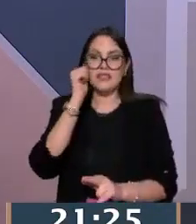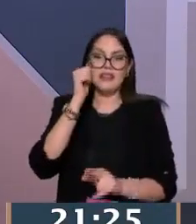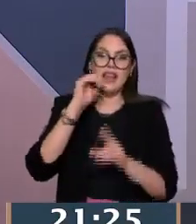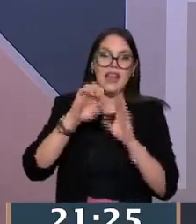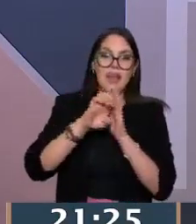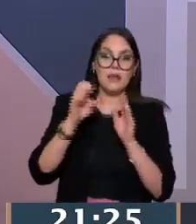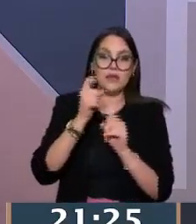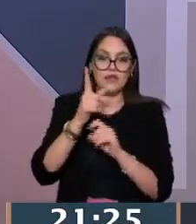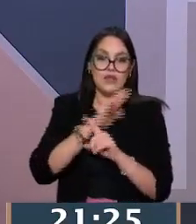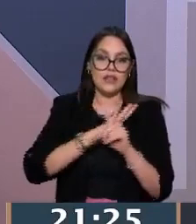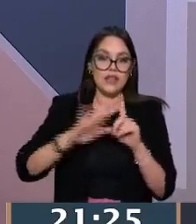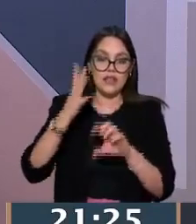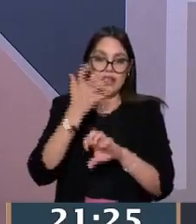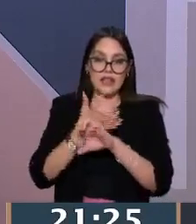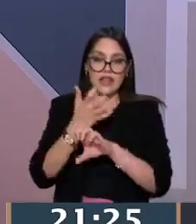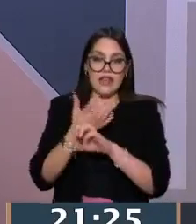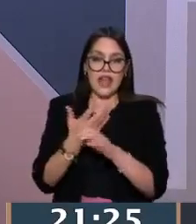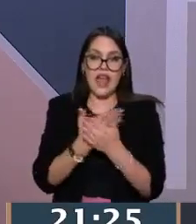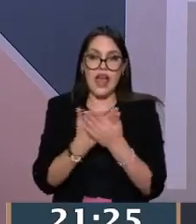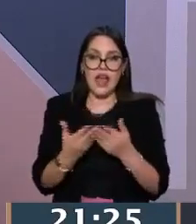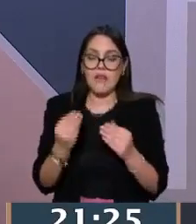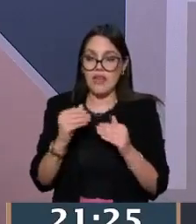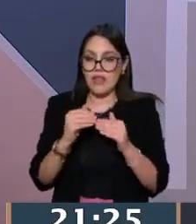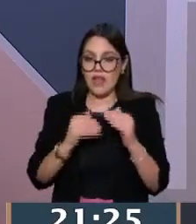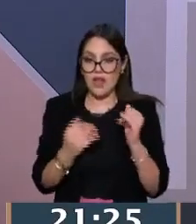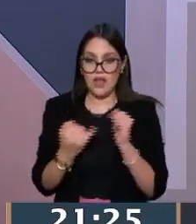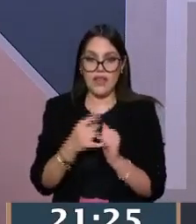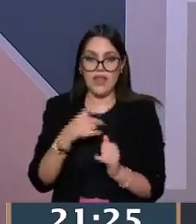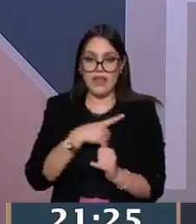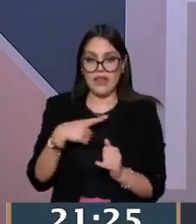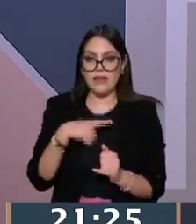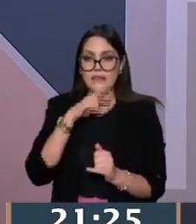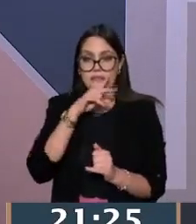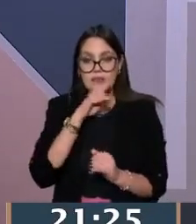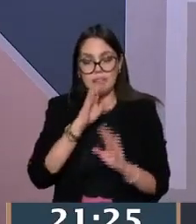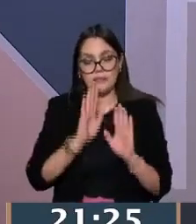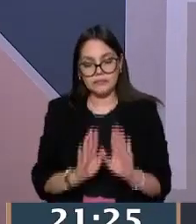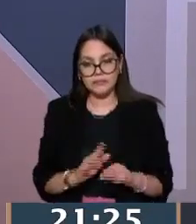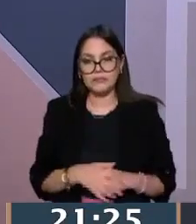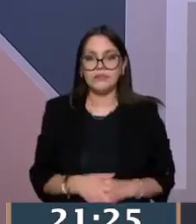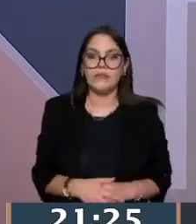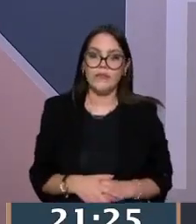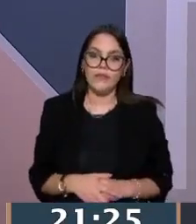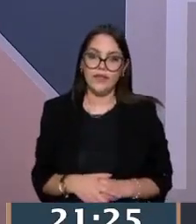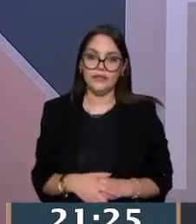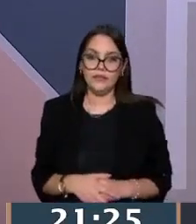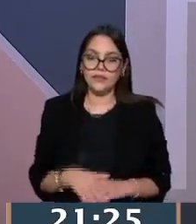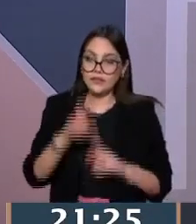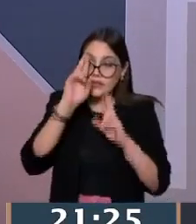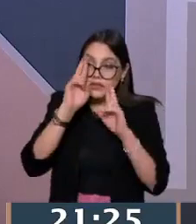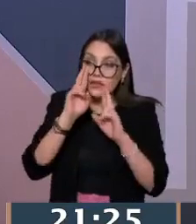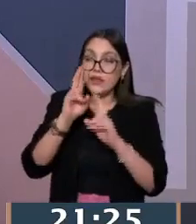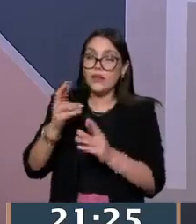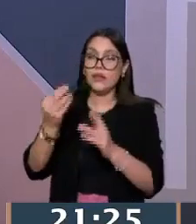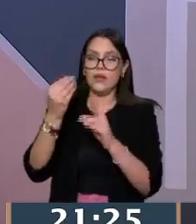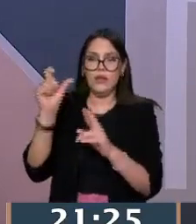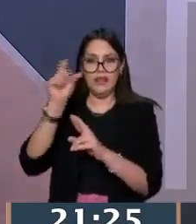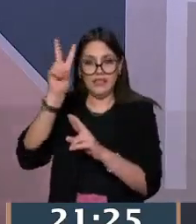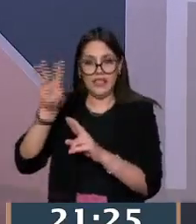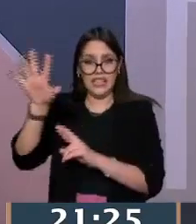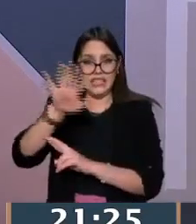decirte una, que por cierto ahora tiene unos rasgos de desigualdad que deberían de preocuparles más, pero la veneran cuando es una